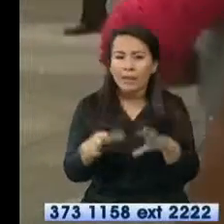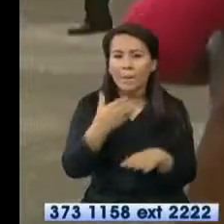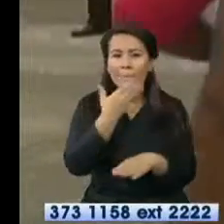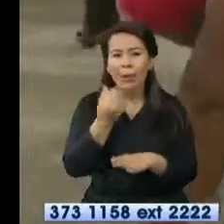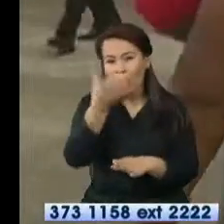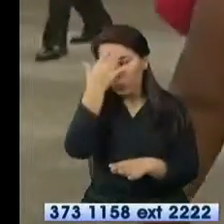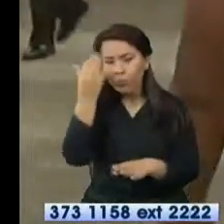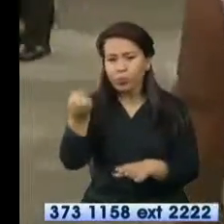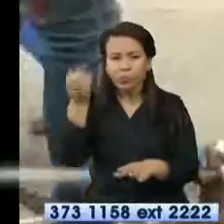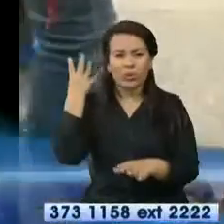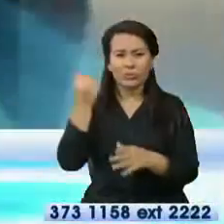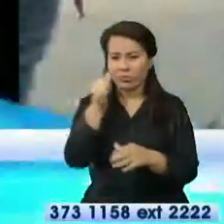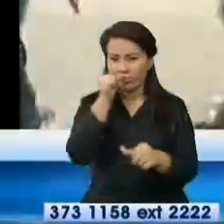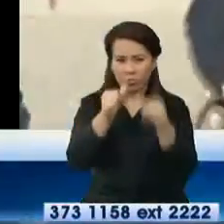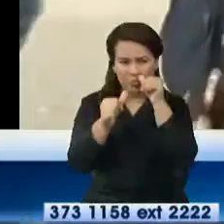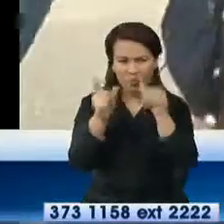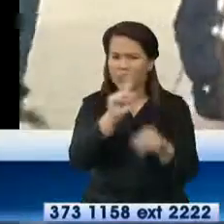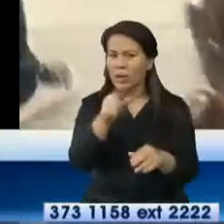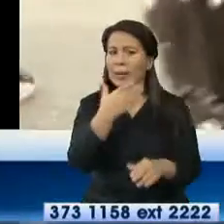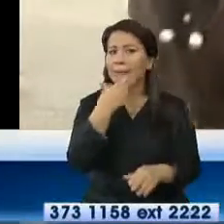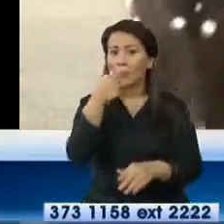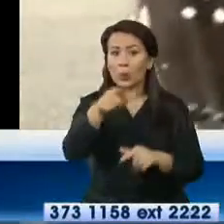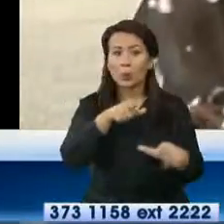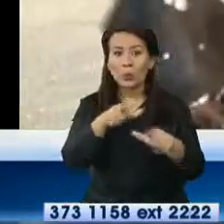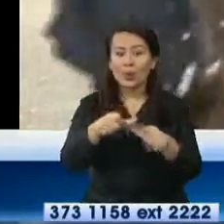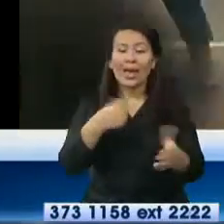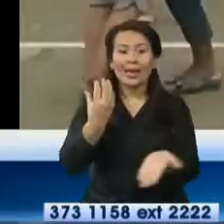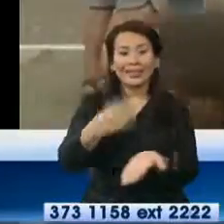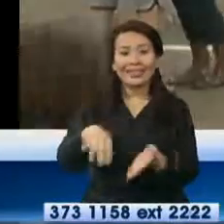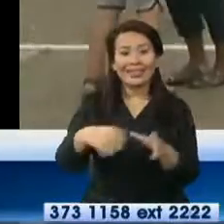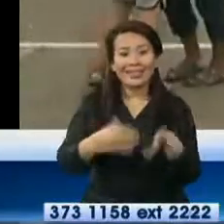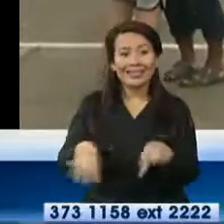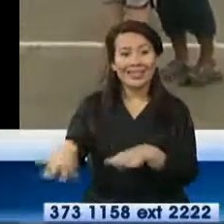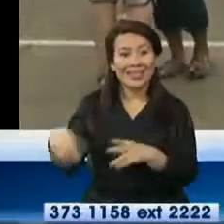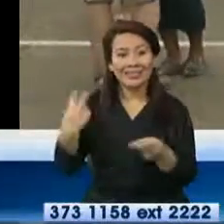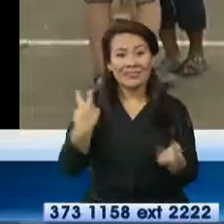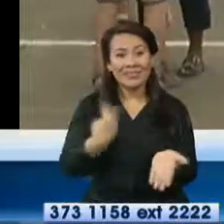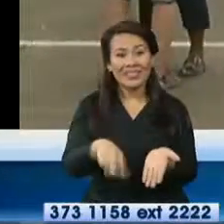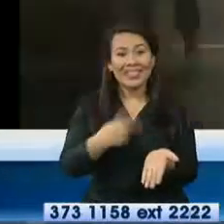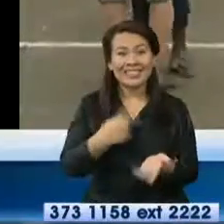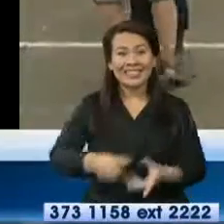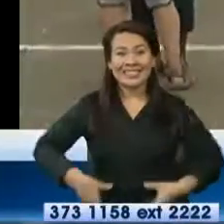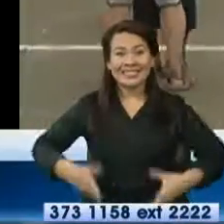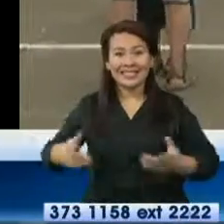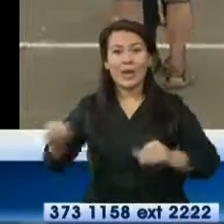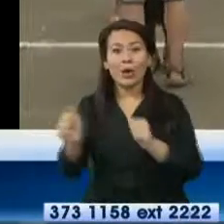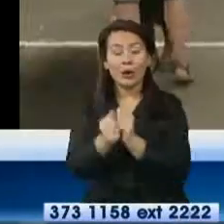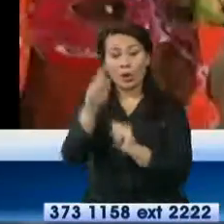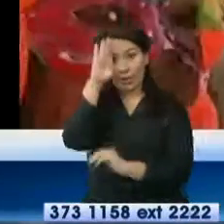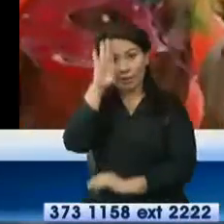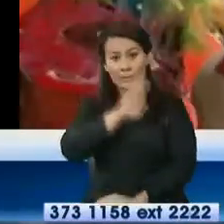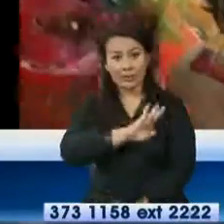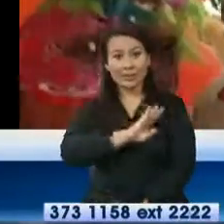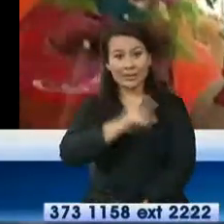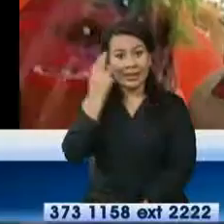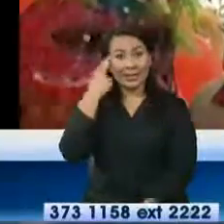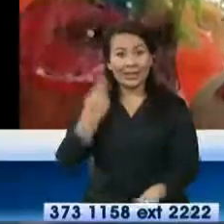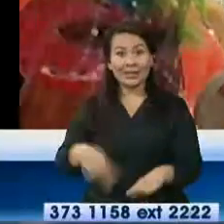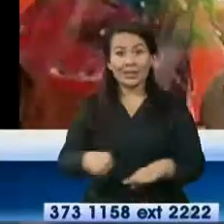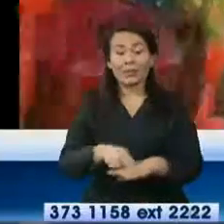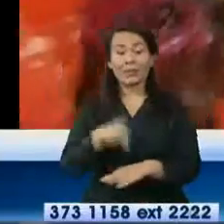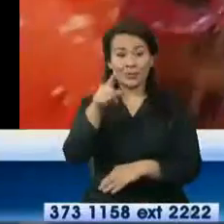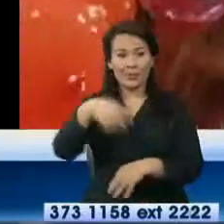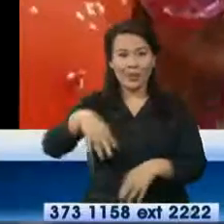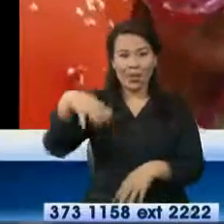Un ambiente de fiesta se vivió este lunes en el Cerro Las Cabras. Los moradores celebraron carnaval junto a la Policía Nacional. La entidad organizó